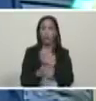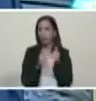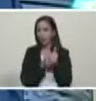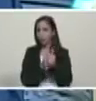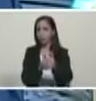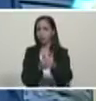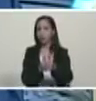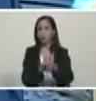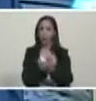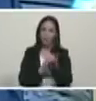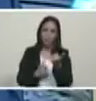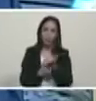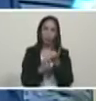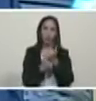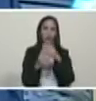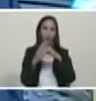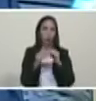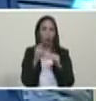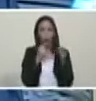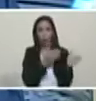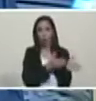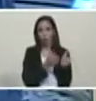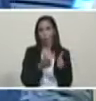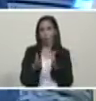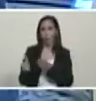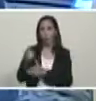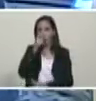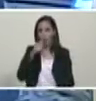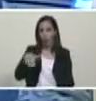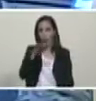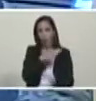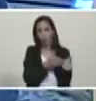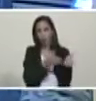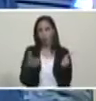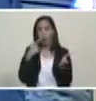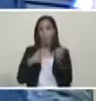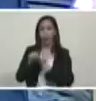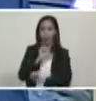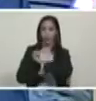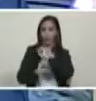acompañar y reforzar la autoorganización popular para la defensa.